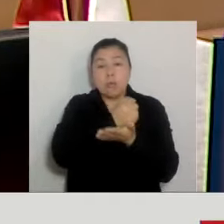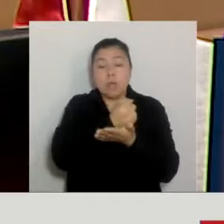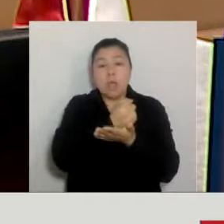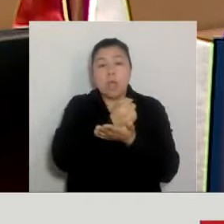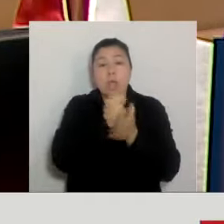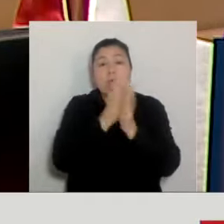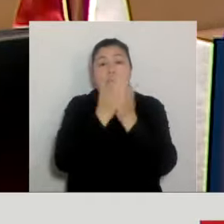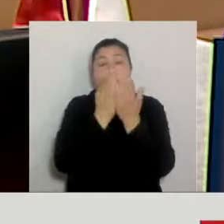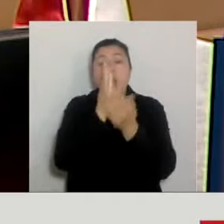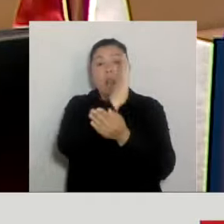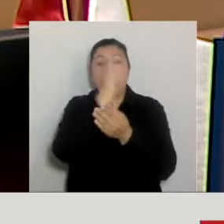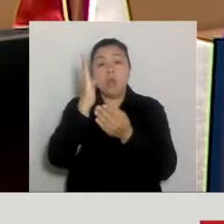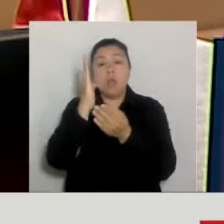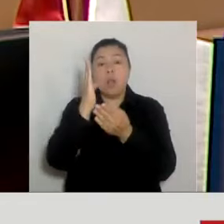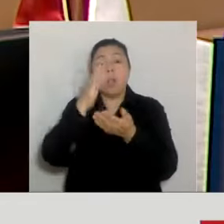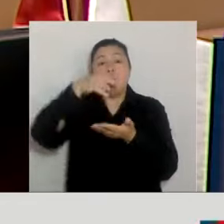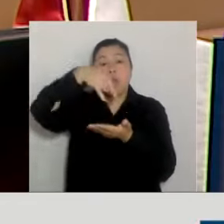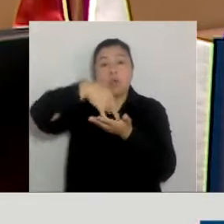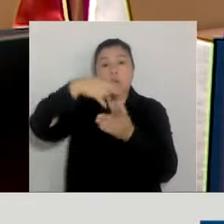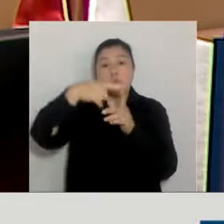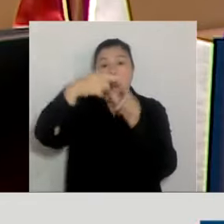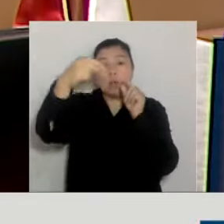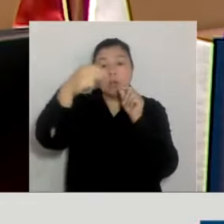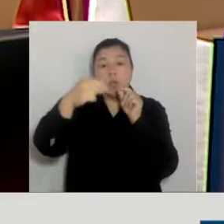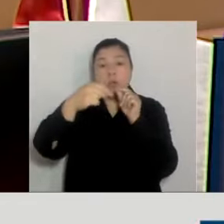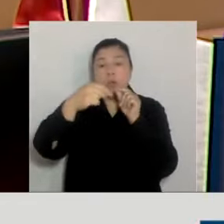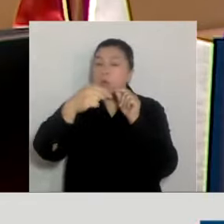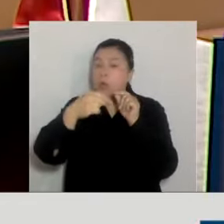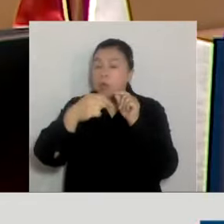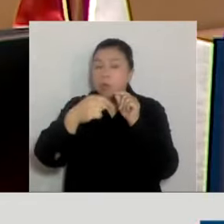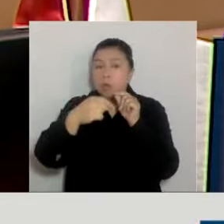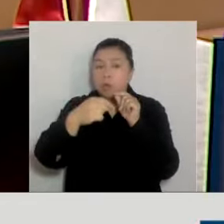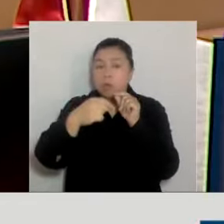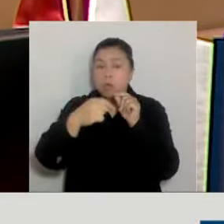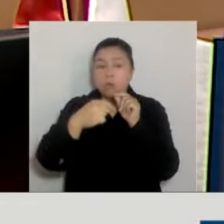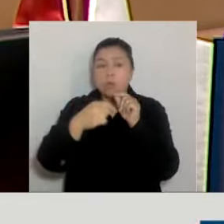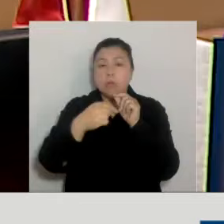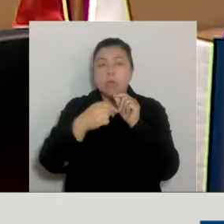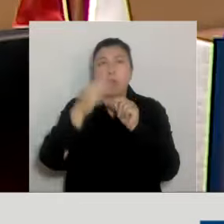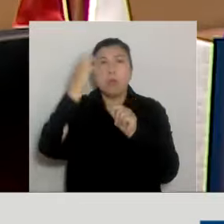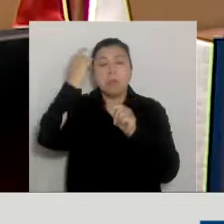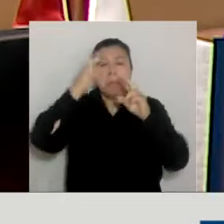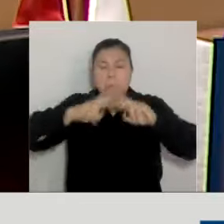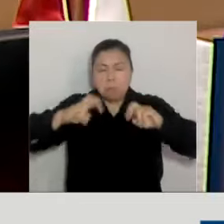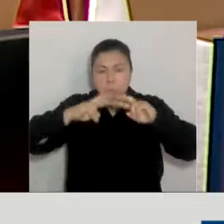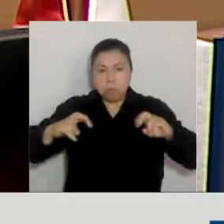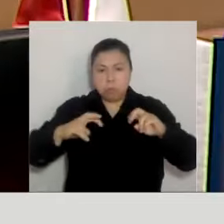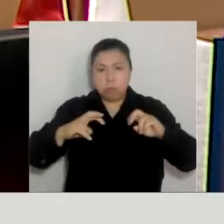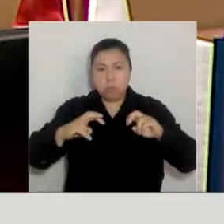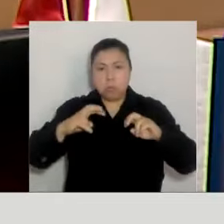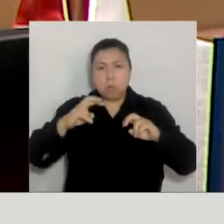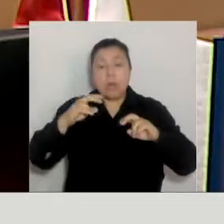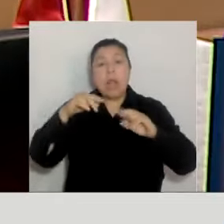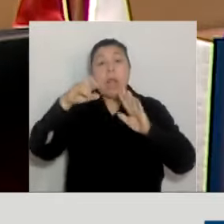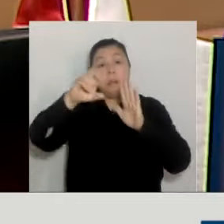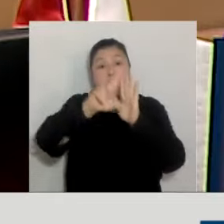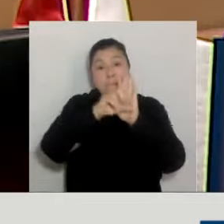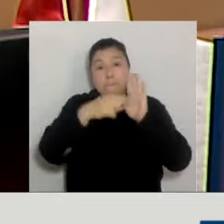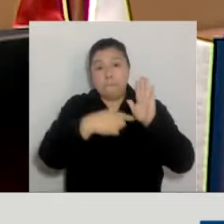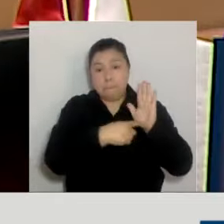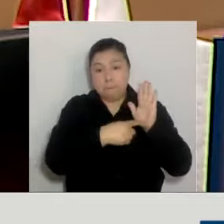Congreso Nacional proveyó un importante estudio que demuestra que esta propuesta de ley